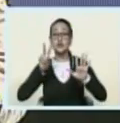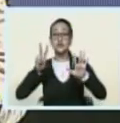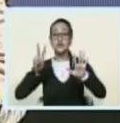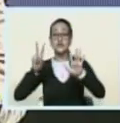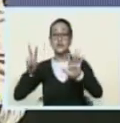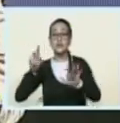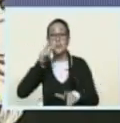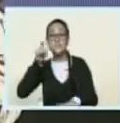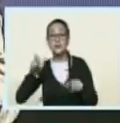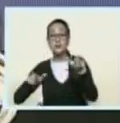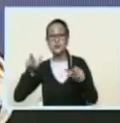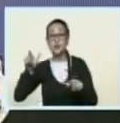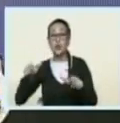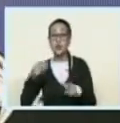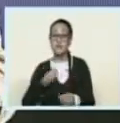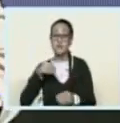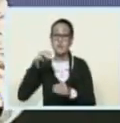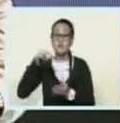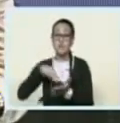1.215.877 compatriotas de Miranda.